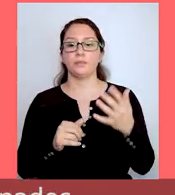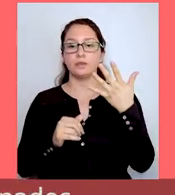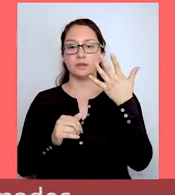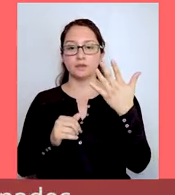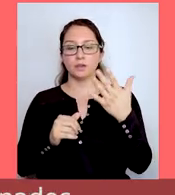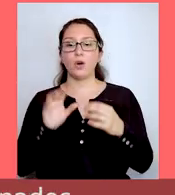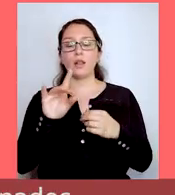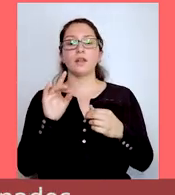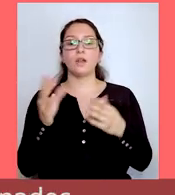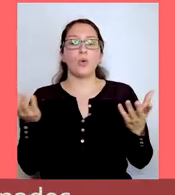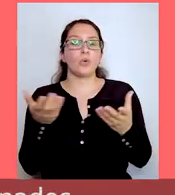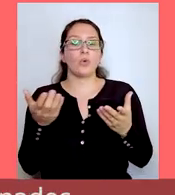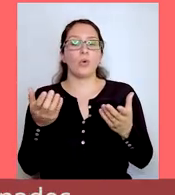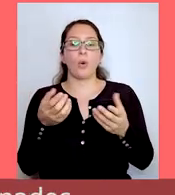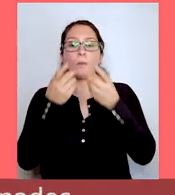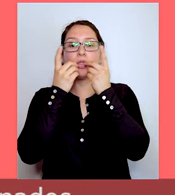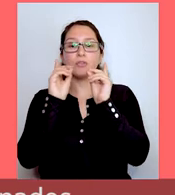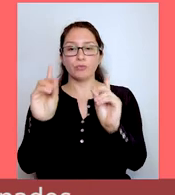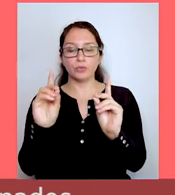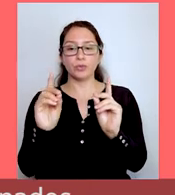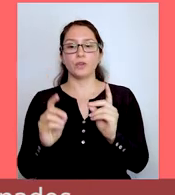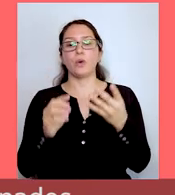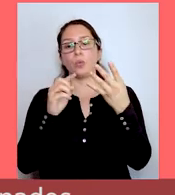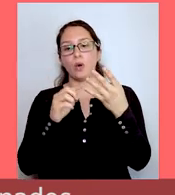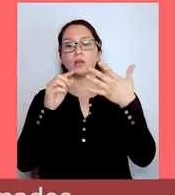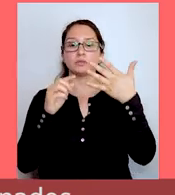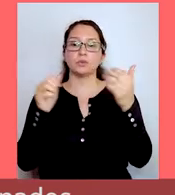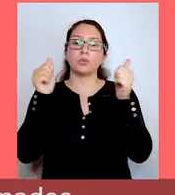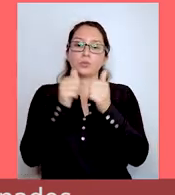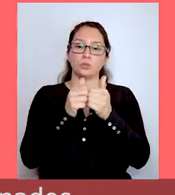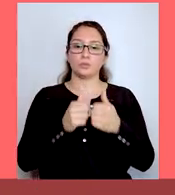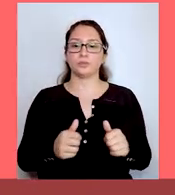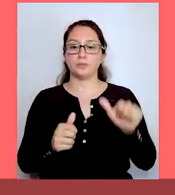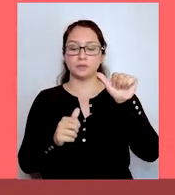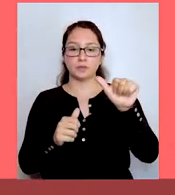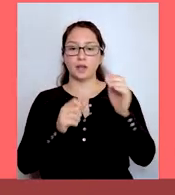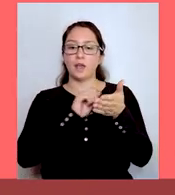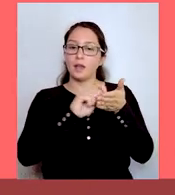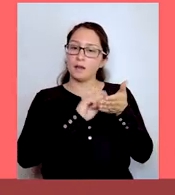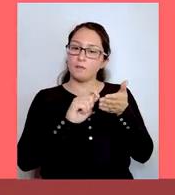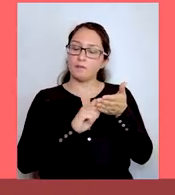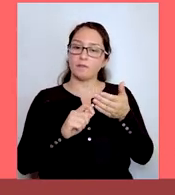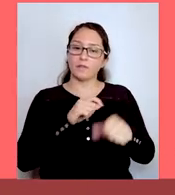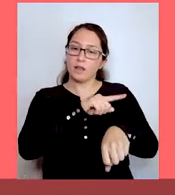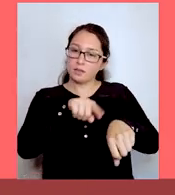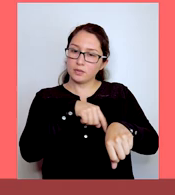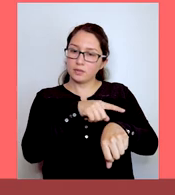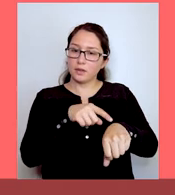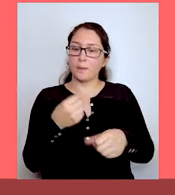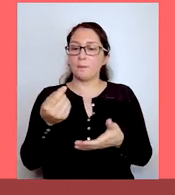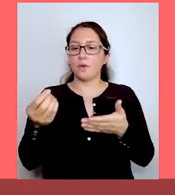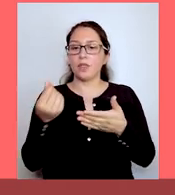5. Escoger los formatos de difusión vinculados a los medios seleccionados. 6. Determinar el presupuesto de